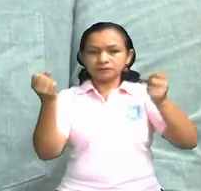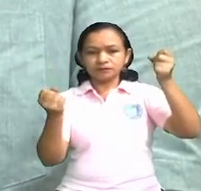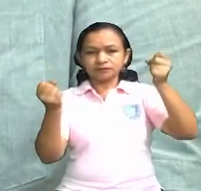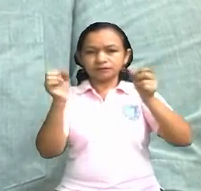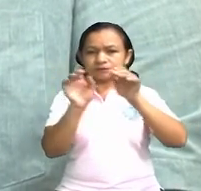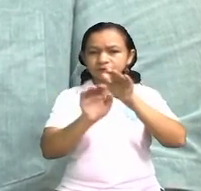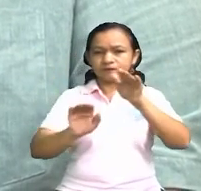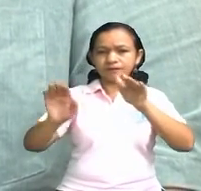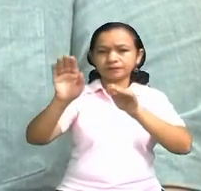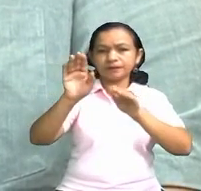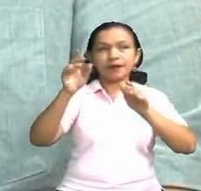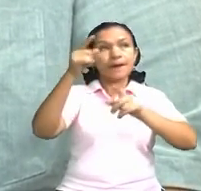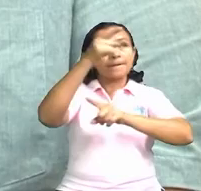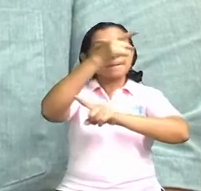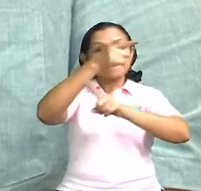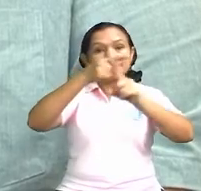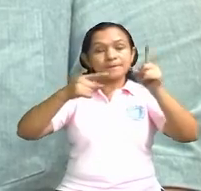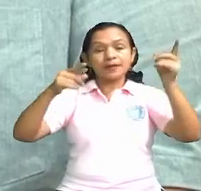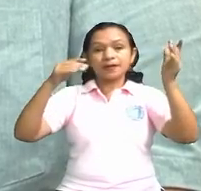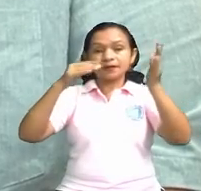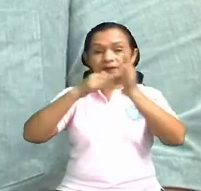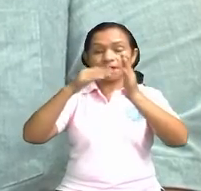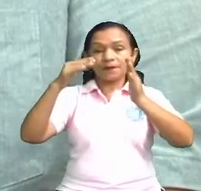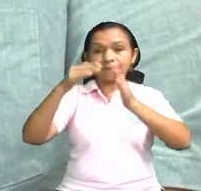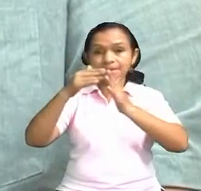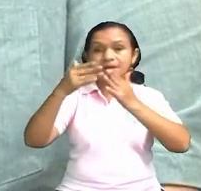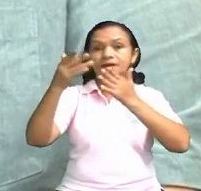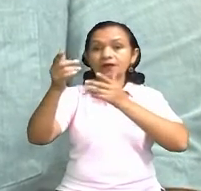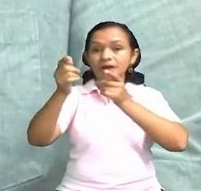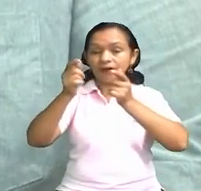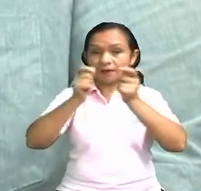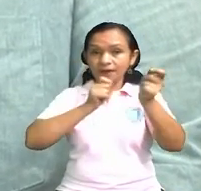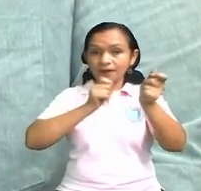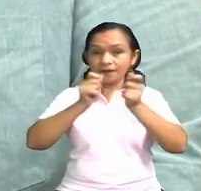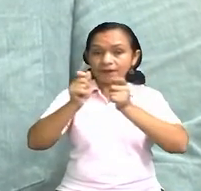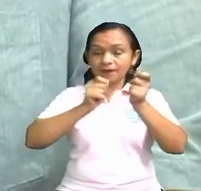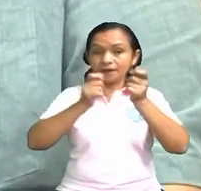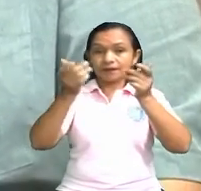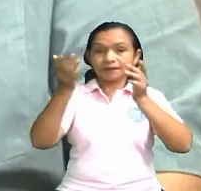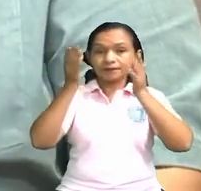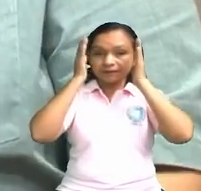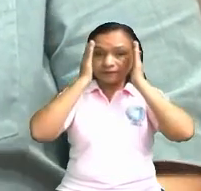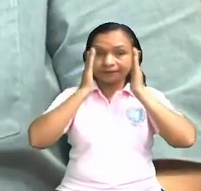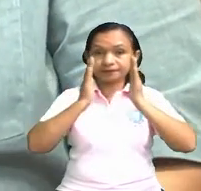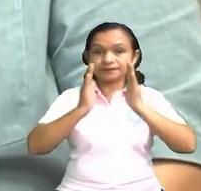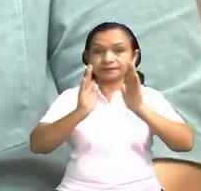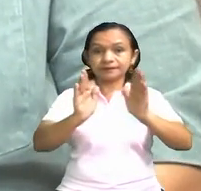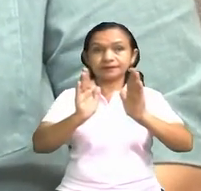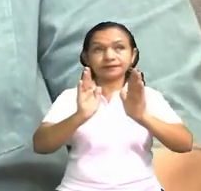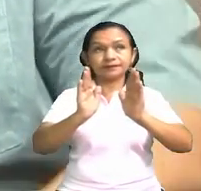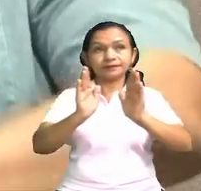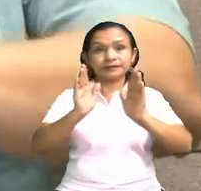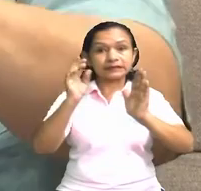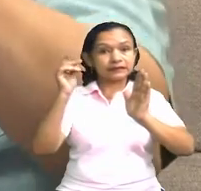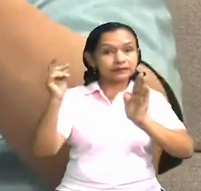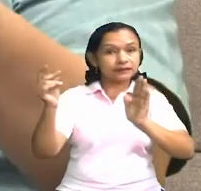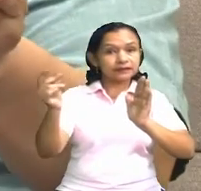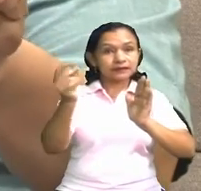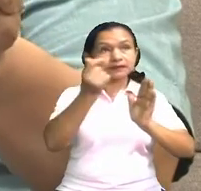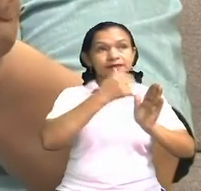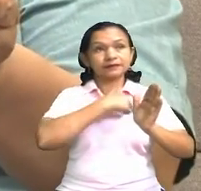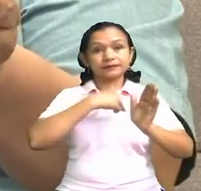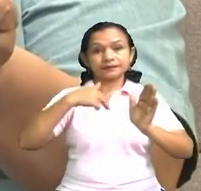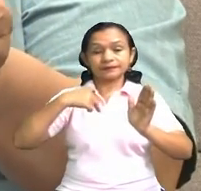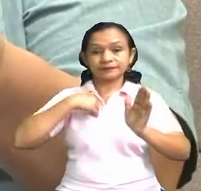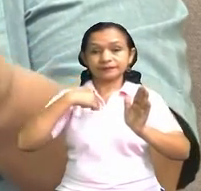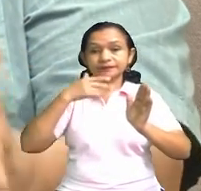en más de medio millón de dólares cada uno, para atender precisamente la emergencia. Y ya